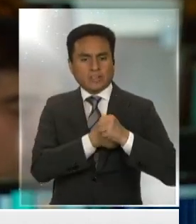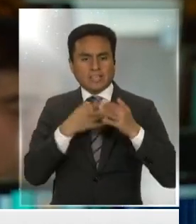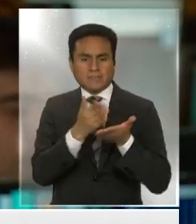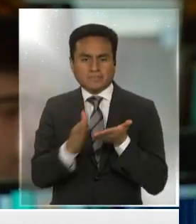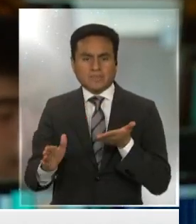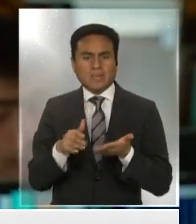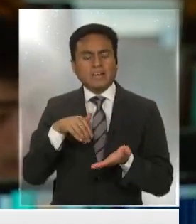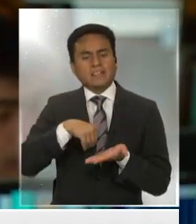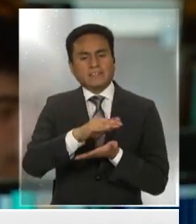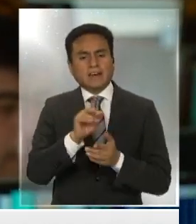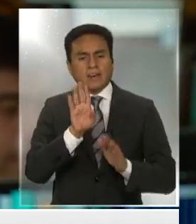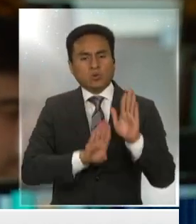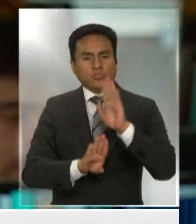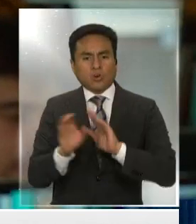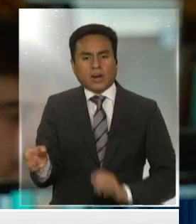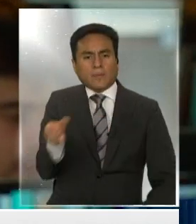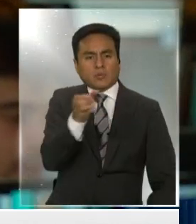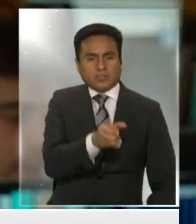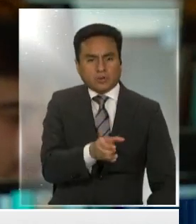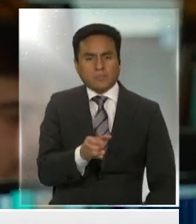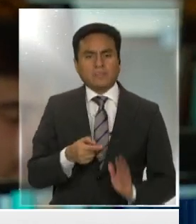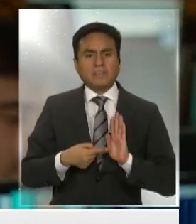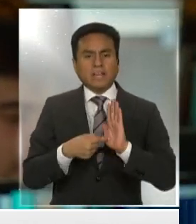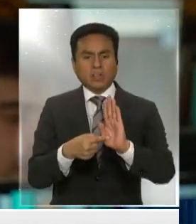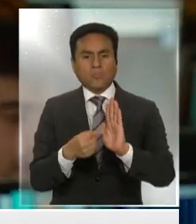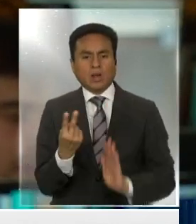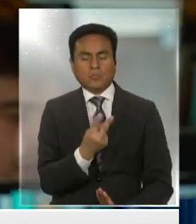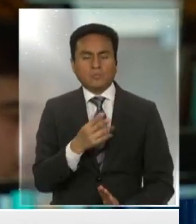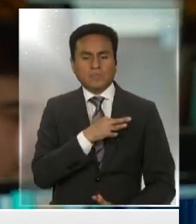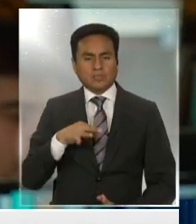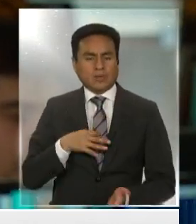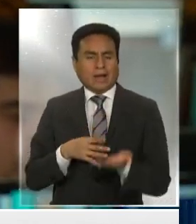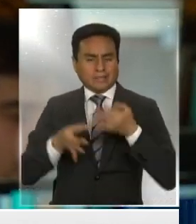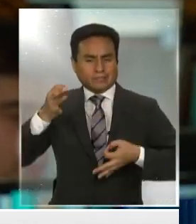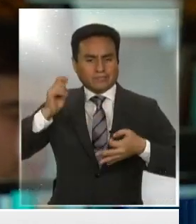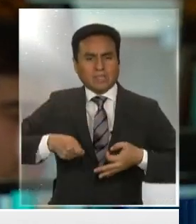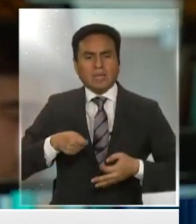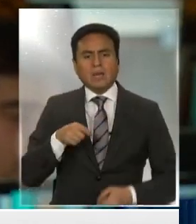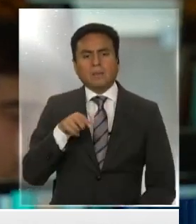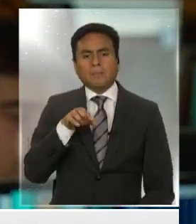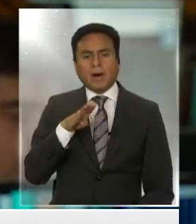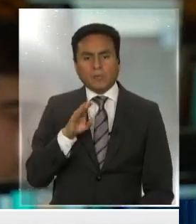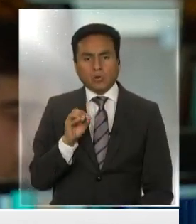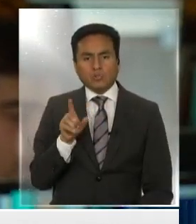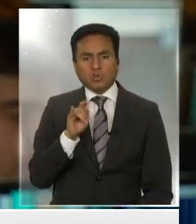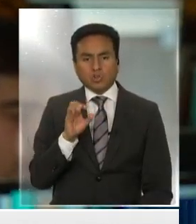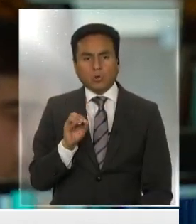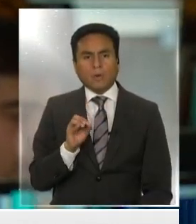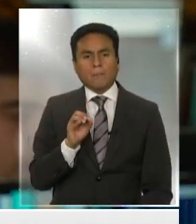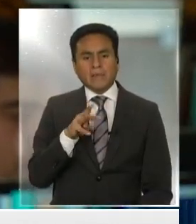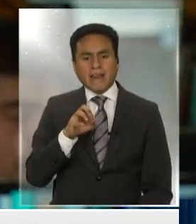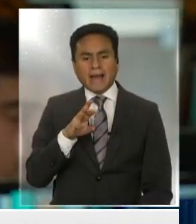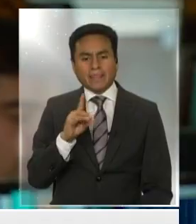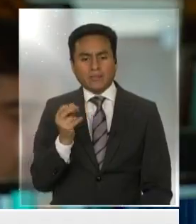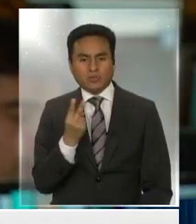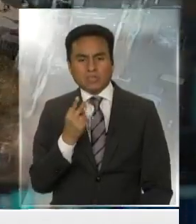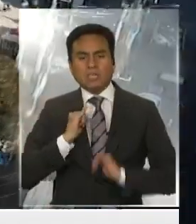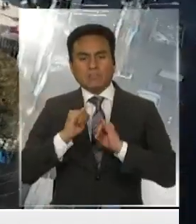luego de rechazar el recurso de reposición, quiero decir, presentado por ambos ministros. Pablo Soto, Bárbara Miranda con el